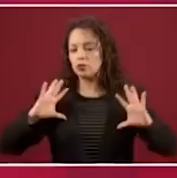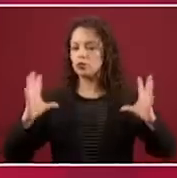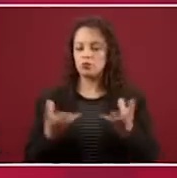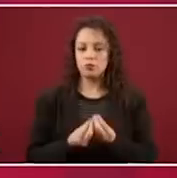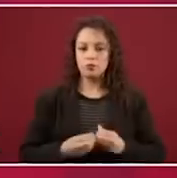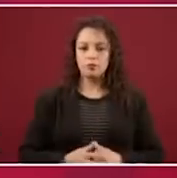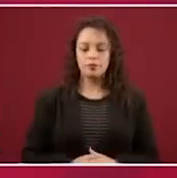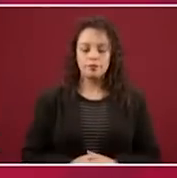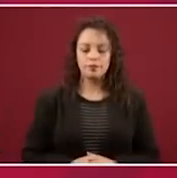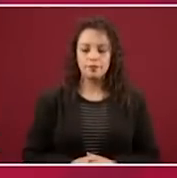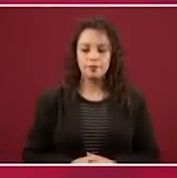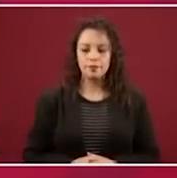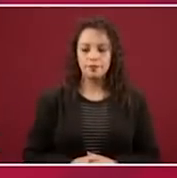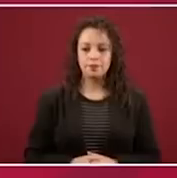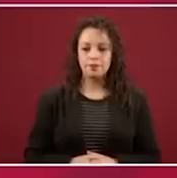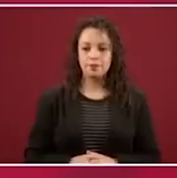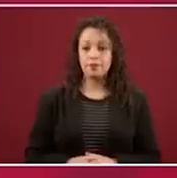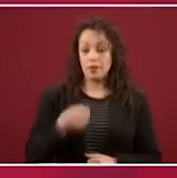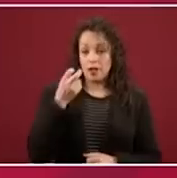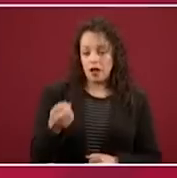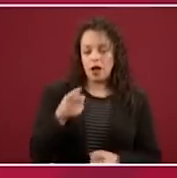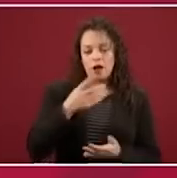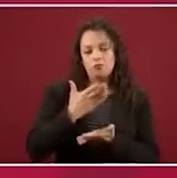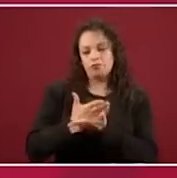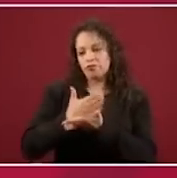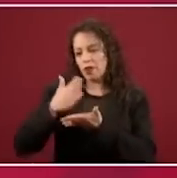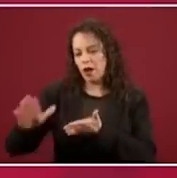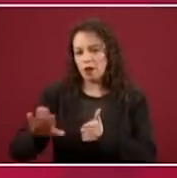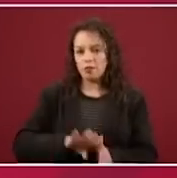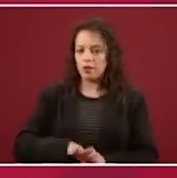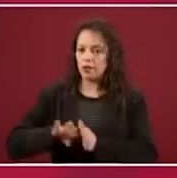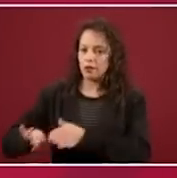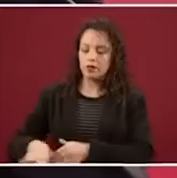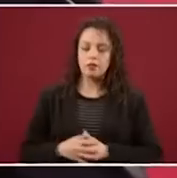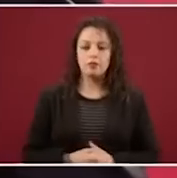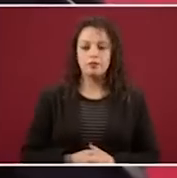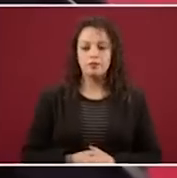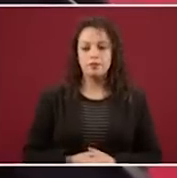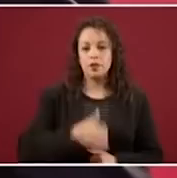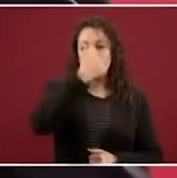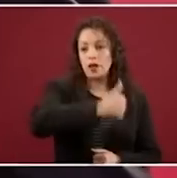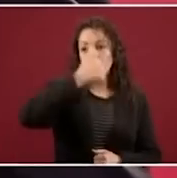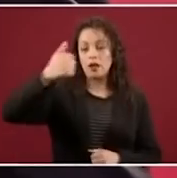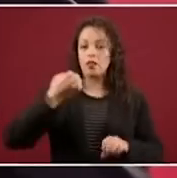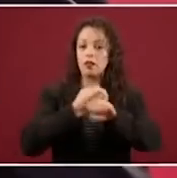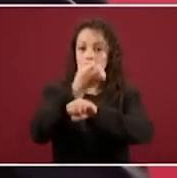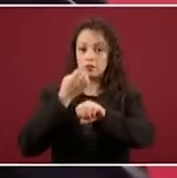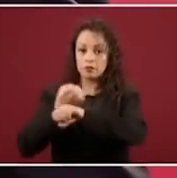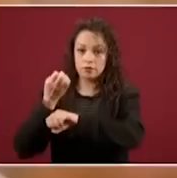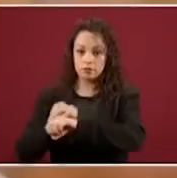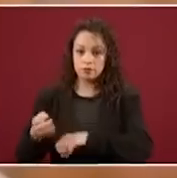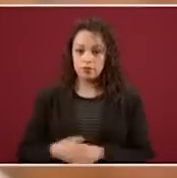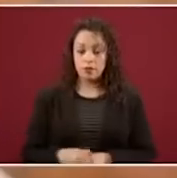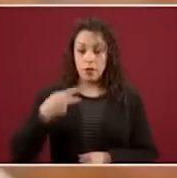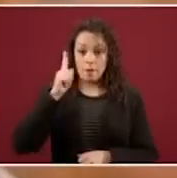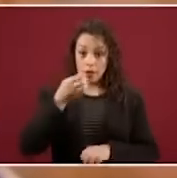Eso es un adicional, ¿sí?, y proporcionalmente a cada estado. ¿Pero llegarán a estos que no están